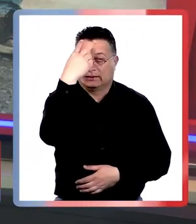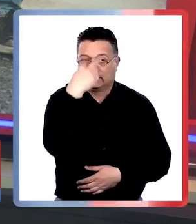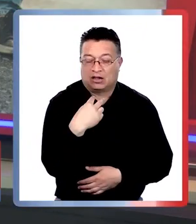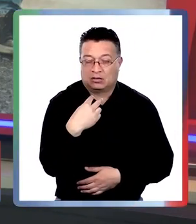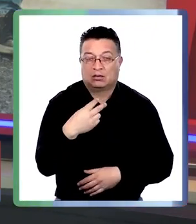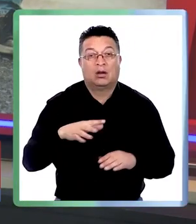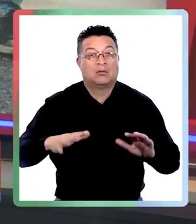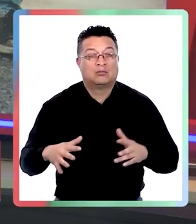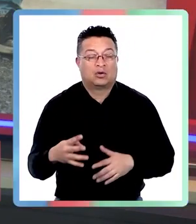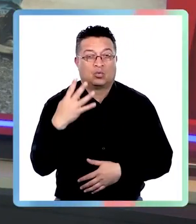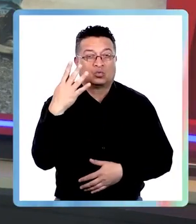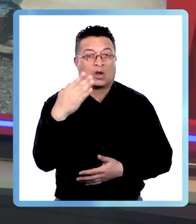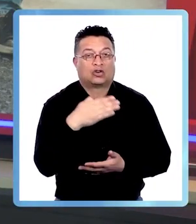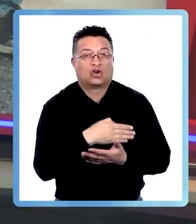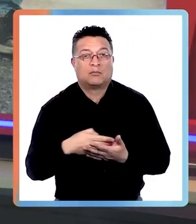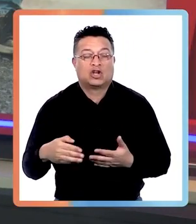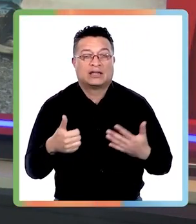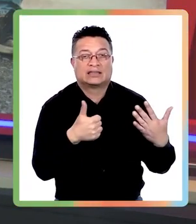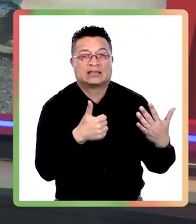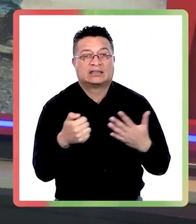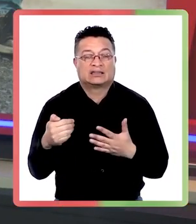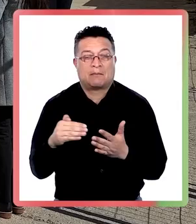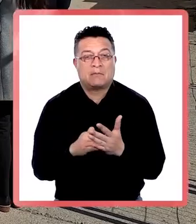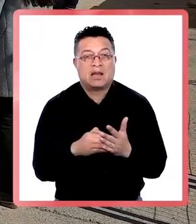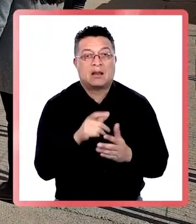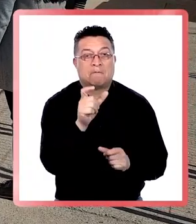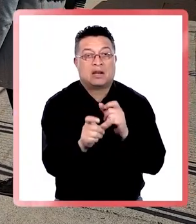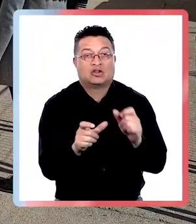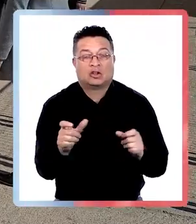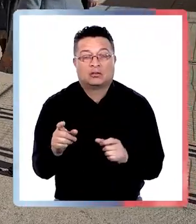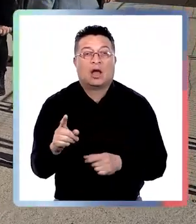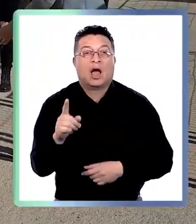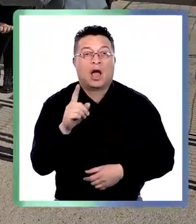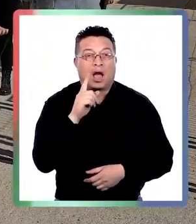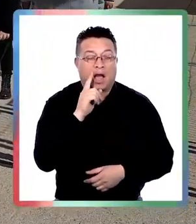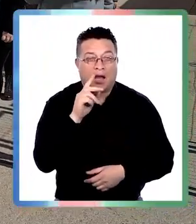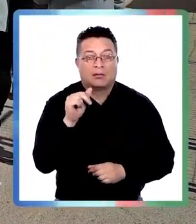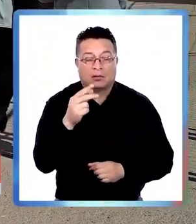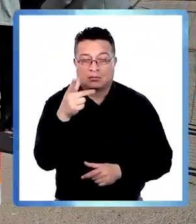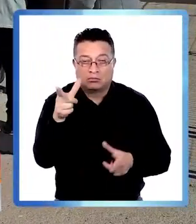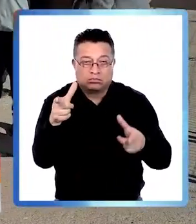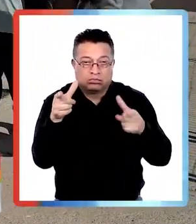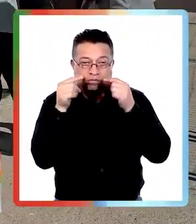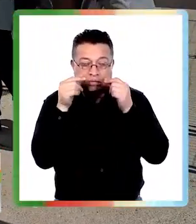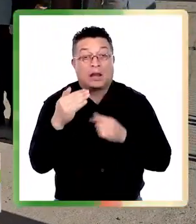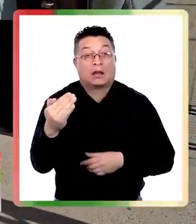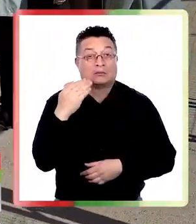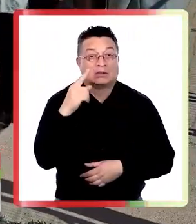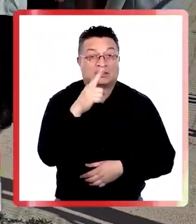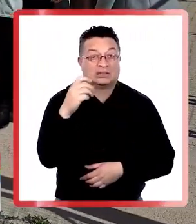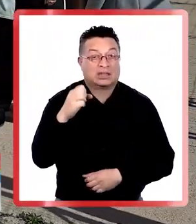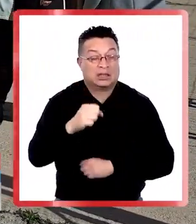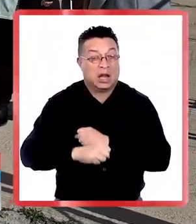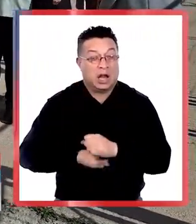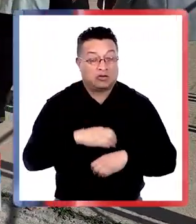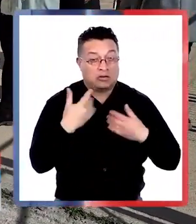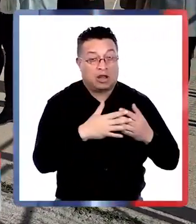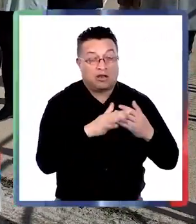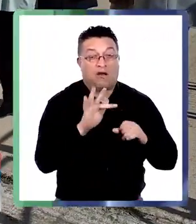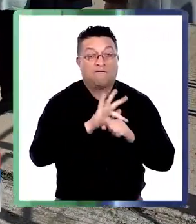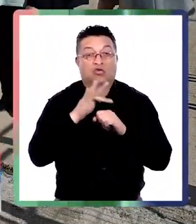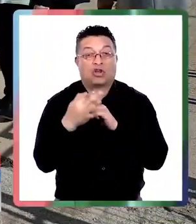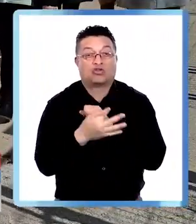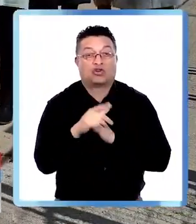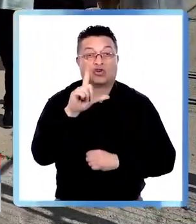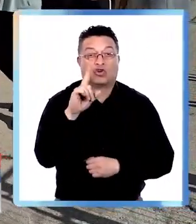de 4.600.000 personas tienen pérdida de visión. A casi 100 años de su existencia, Fundación Luz realizó